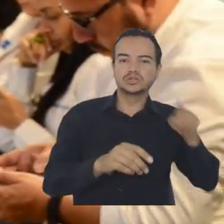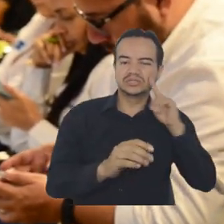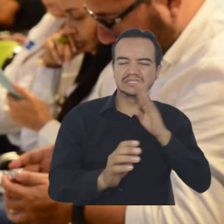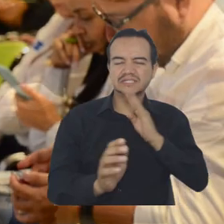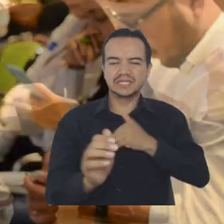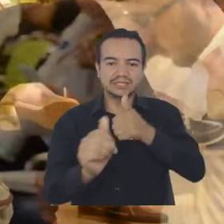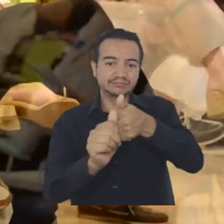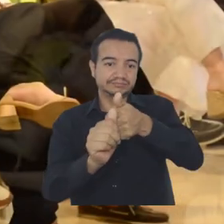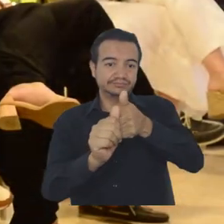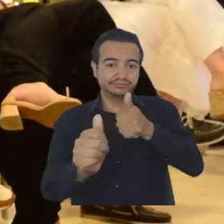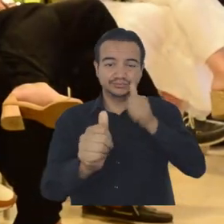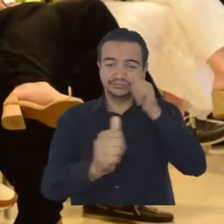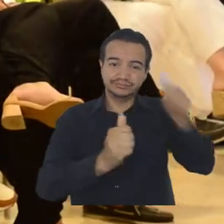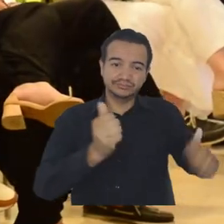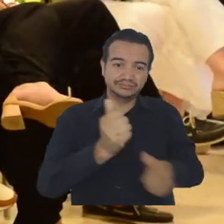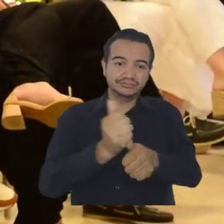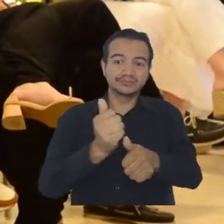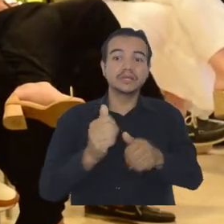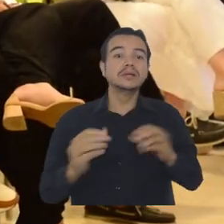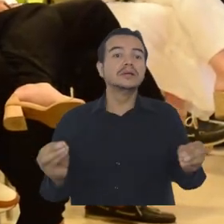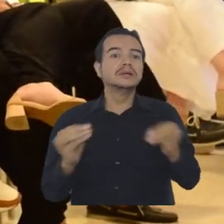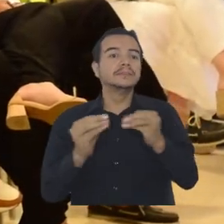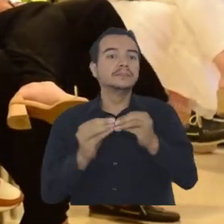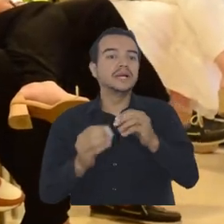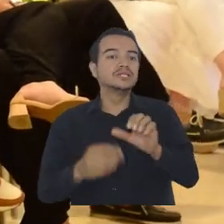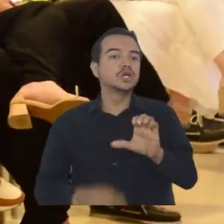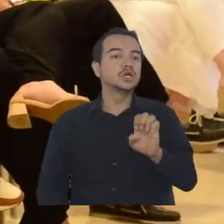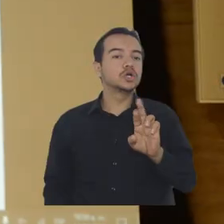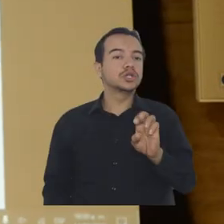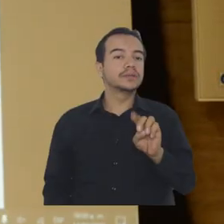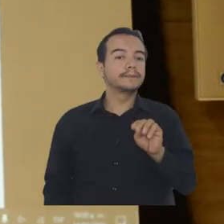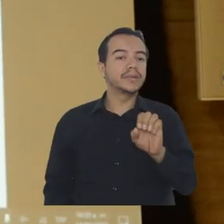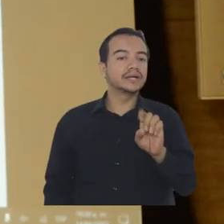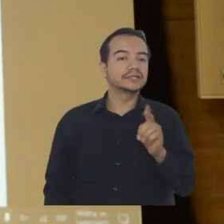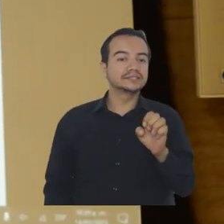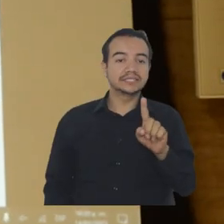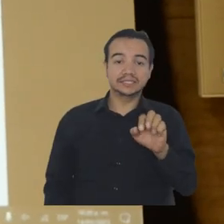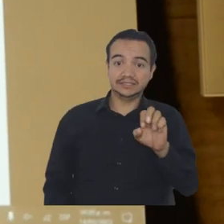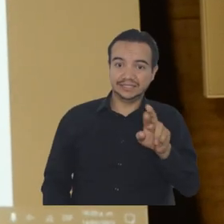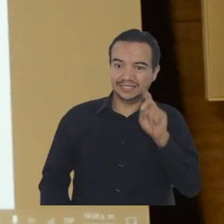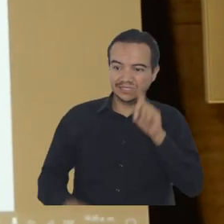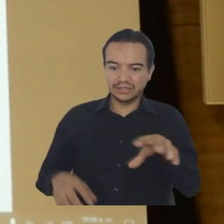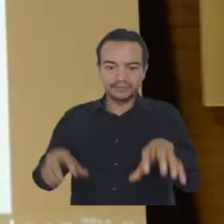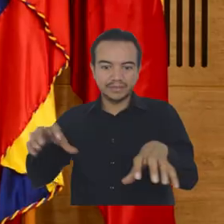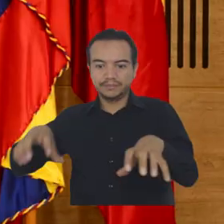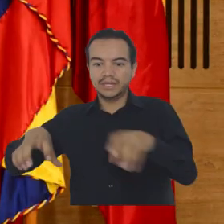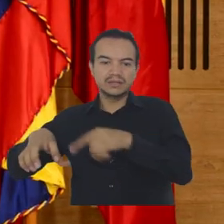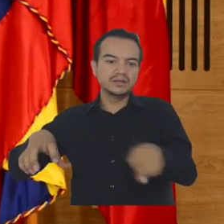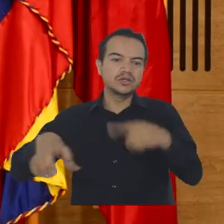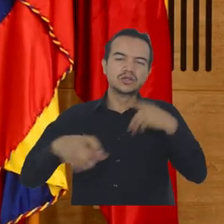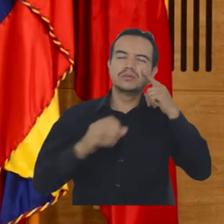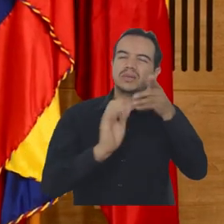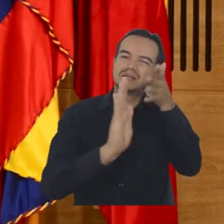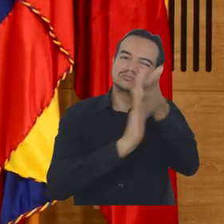Proyección Social y Cor Magdalena, busca generar espacios que permitan la formación, divulgación de